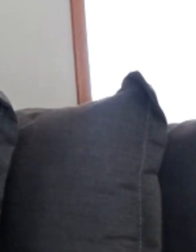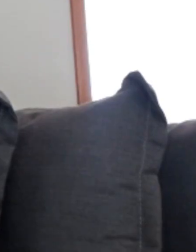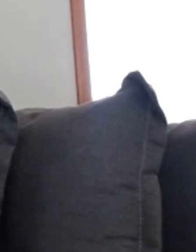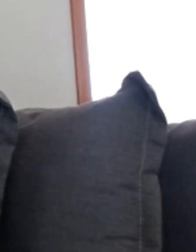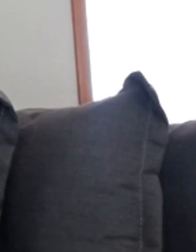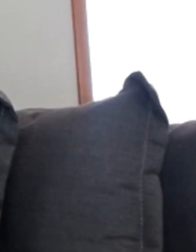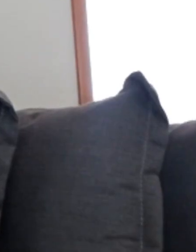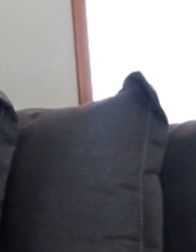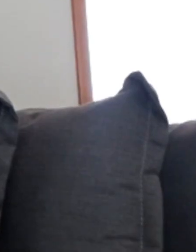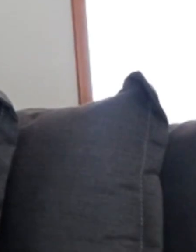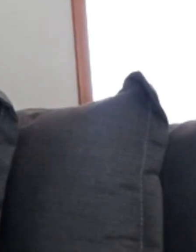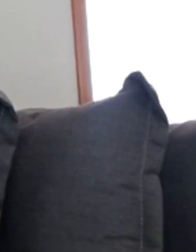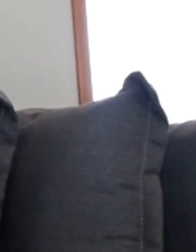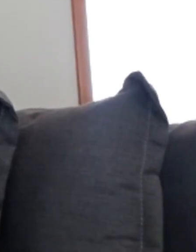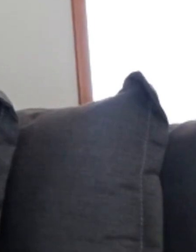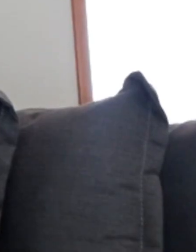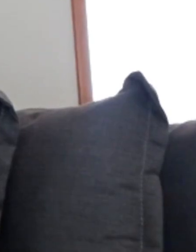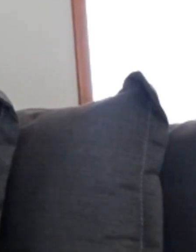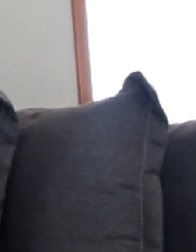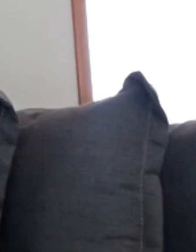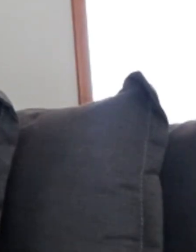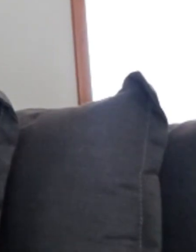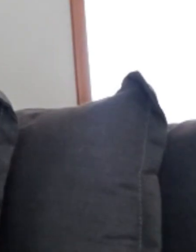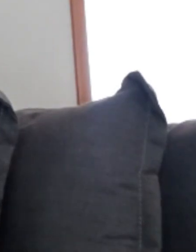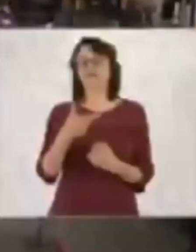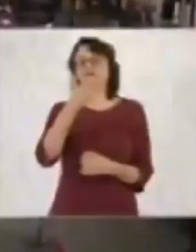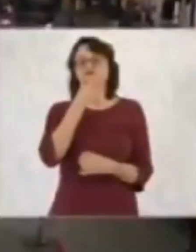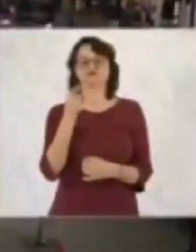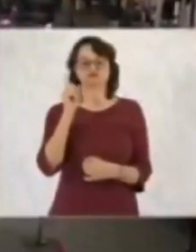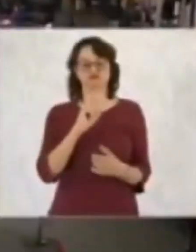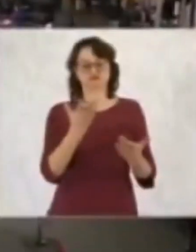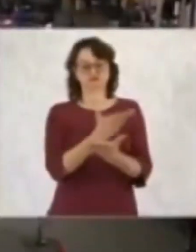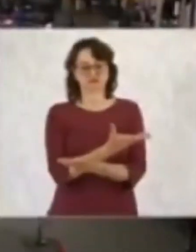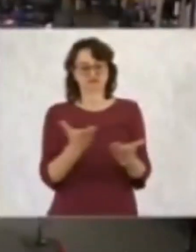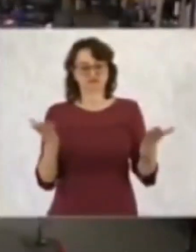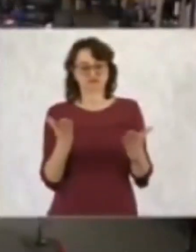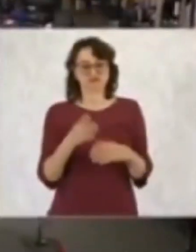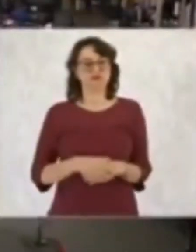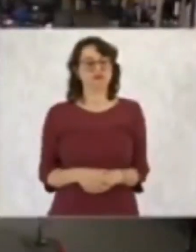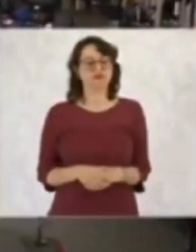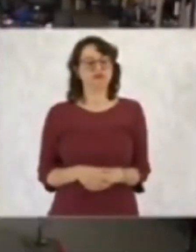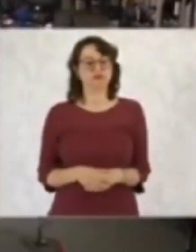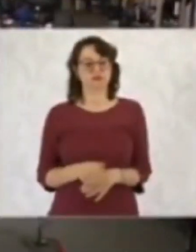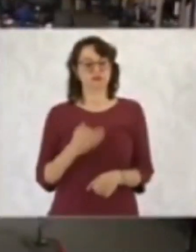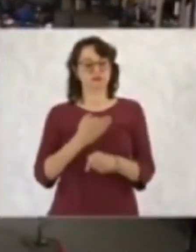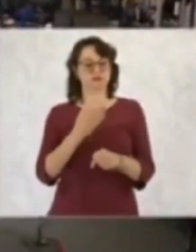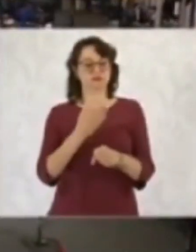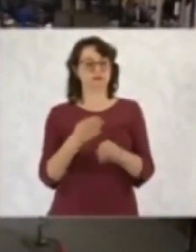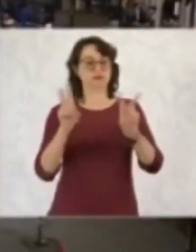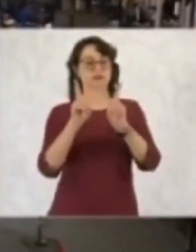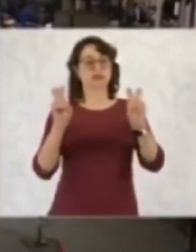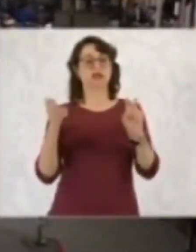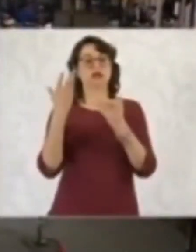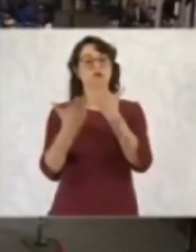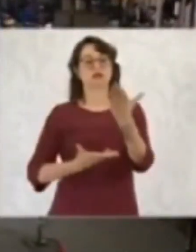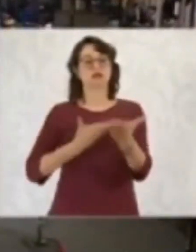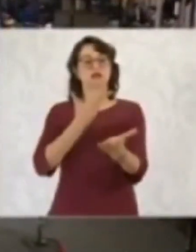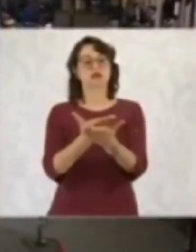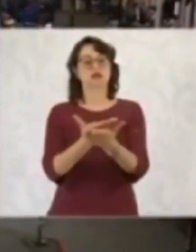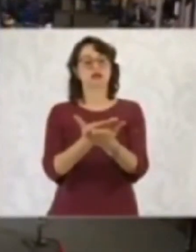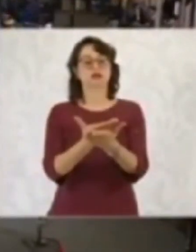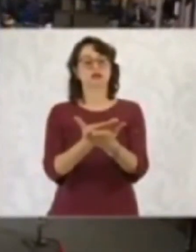Vamos a escuchar al secretario de Hacienda, Edgar Amador Zamora. Planteando el tema